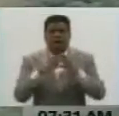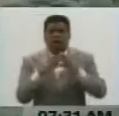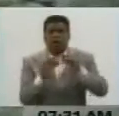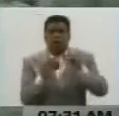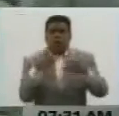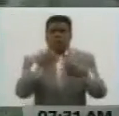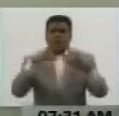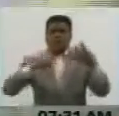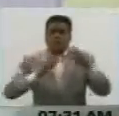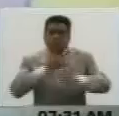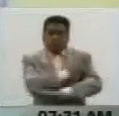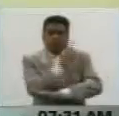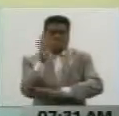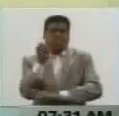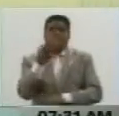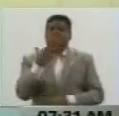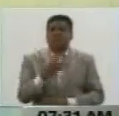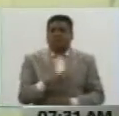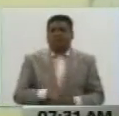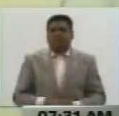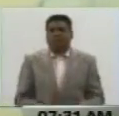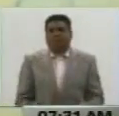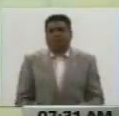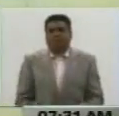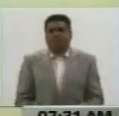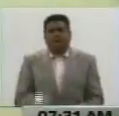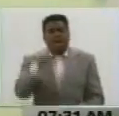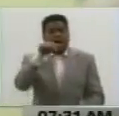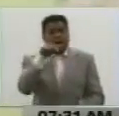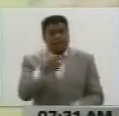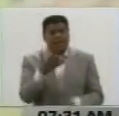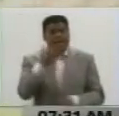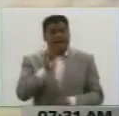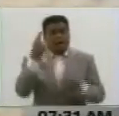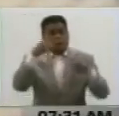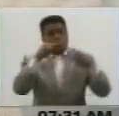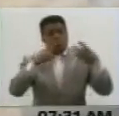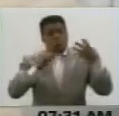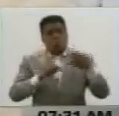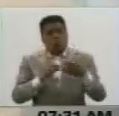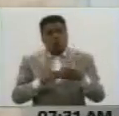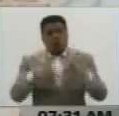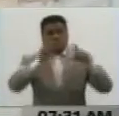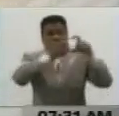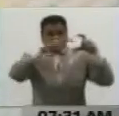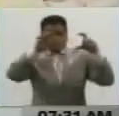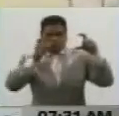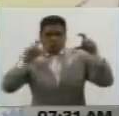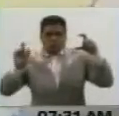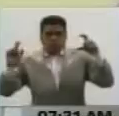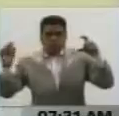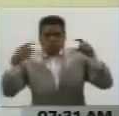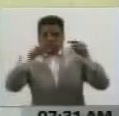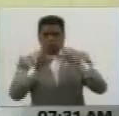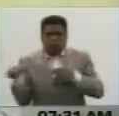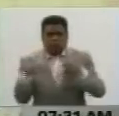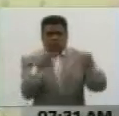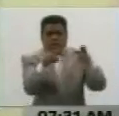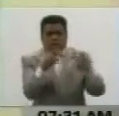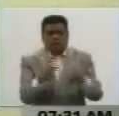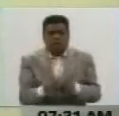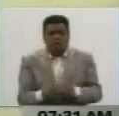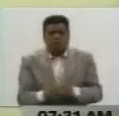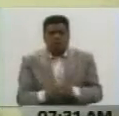ambientalista. Aquí hay una columna vertebral, el eje Orinoco-Apure o Apurinoco, la reserva de